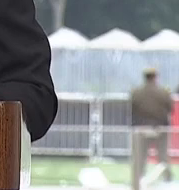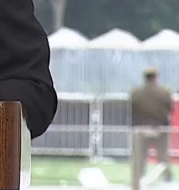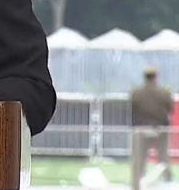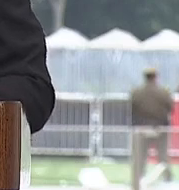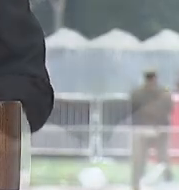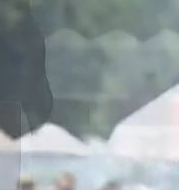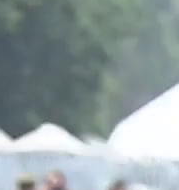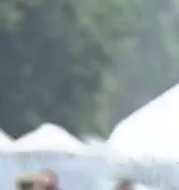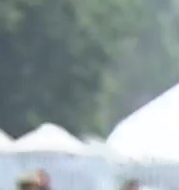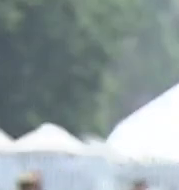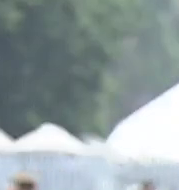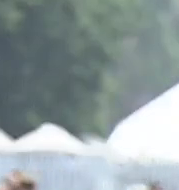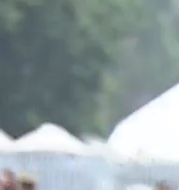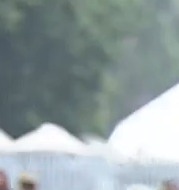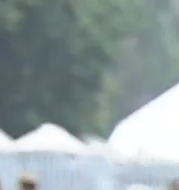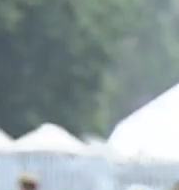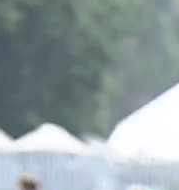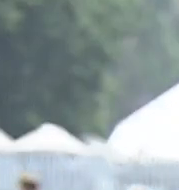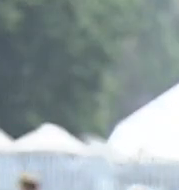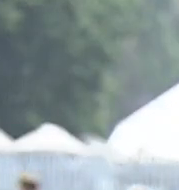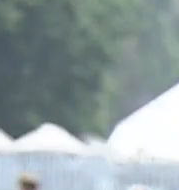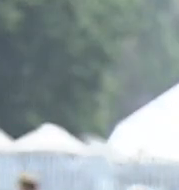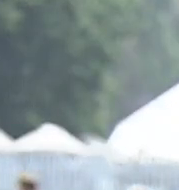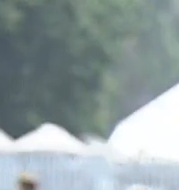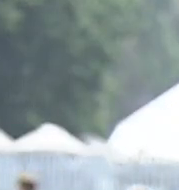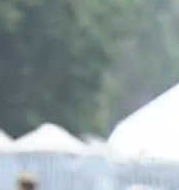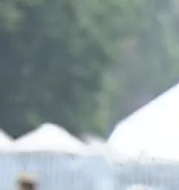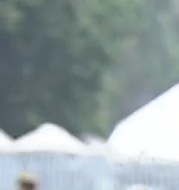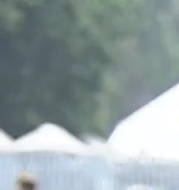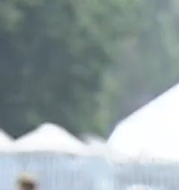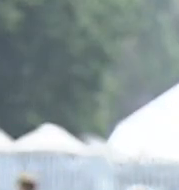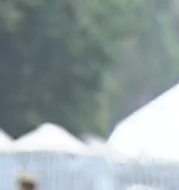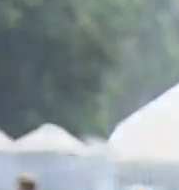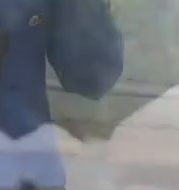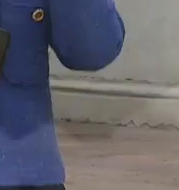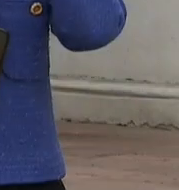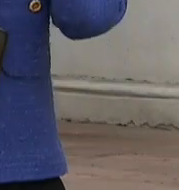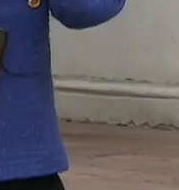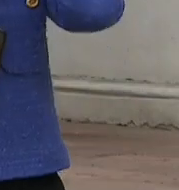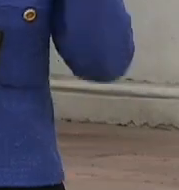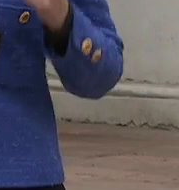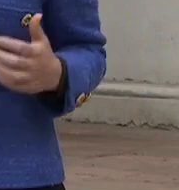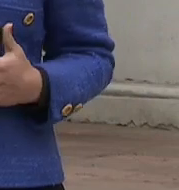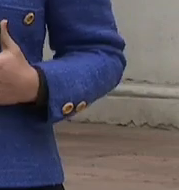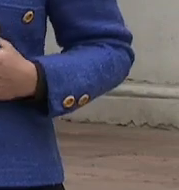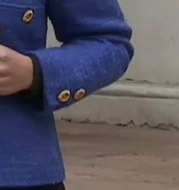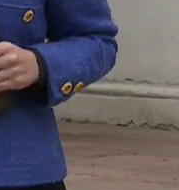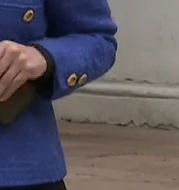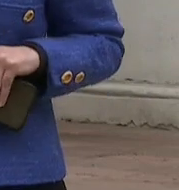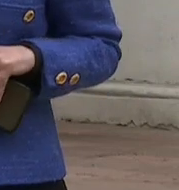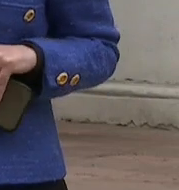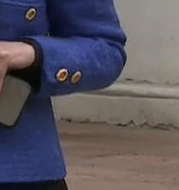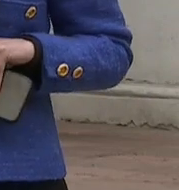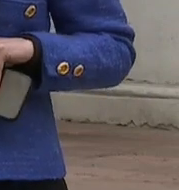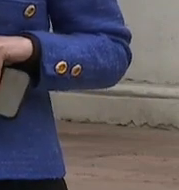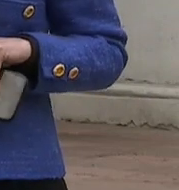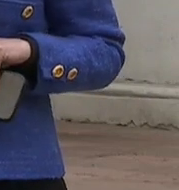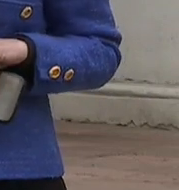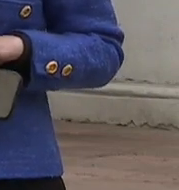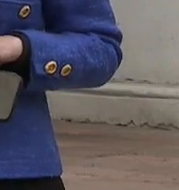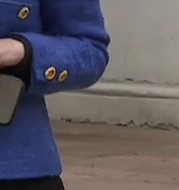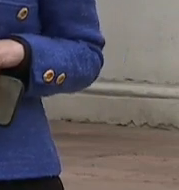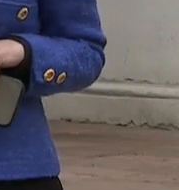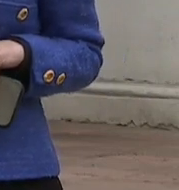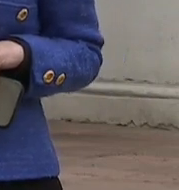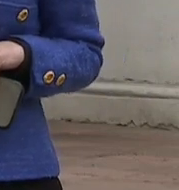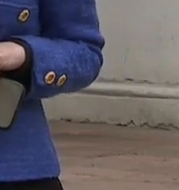estallido social sea en vano y que el mandato de ese estallido social es salir de las trincheras. Somos muchos, apuntaba, lo que